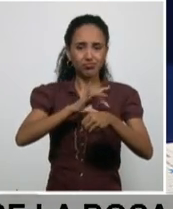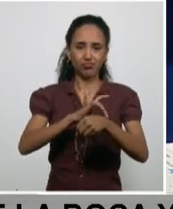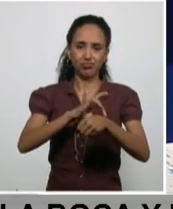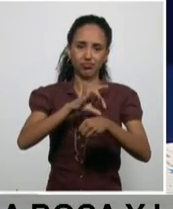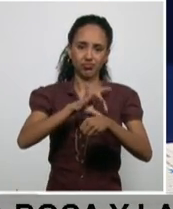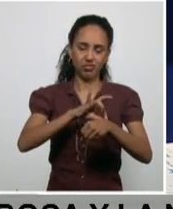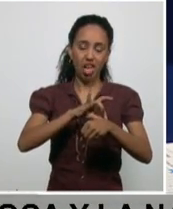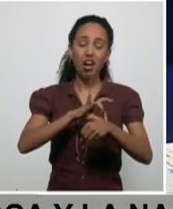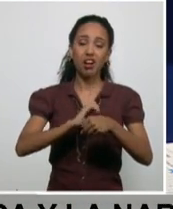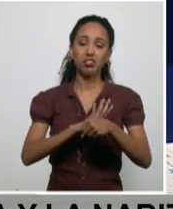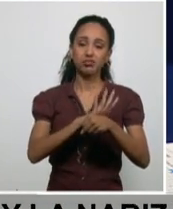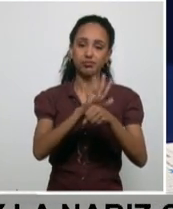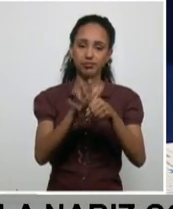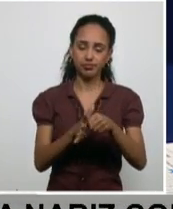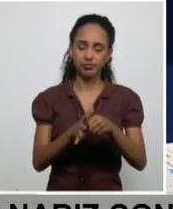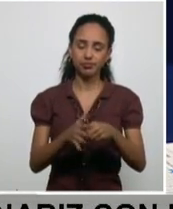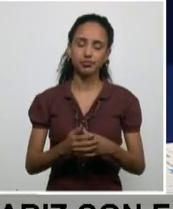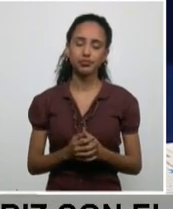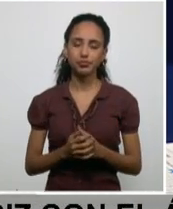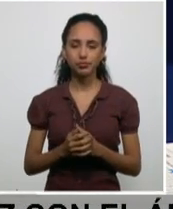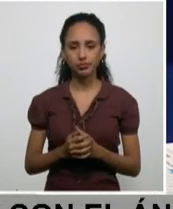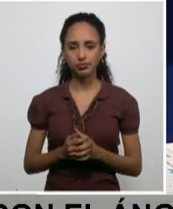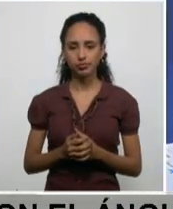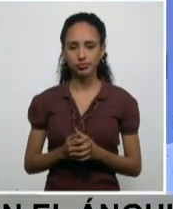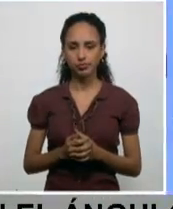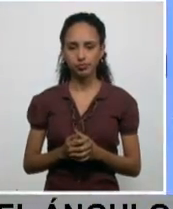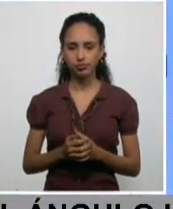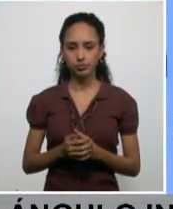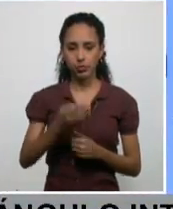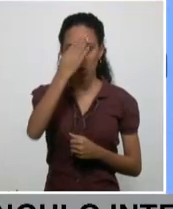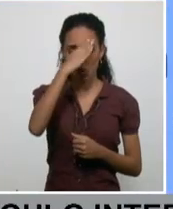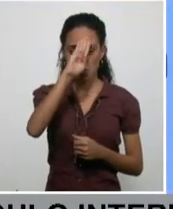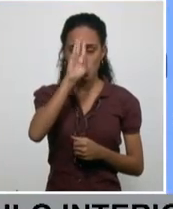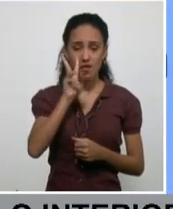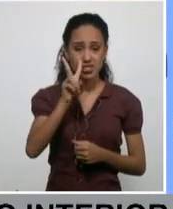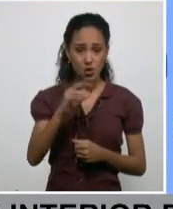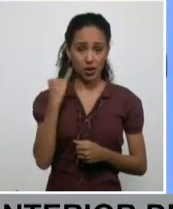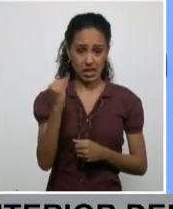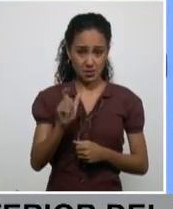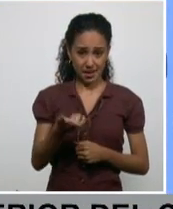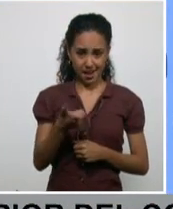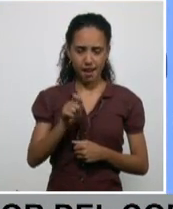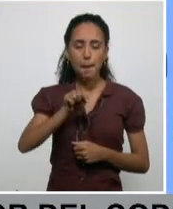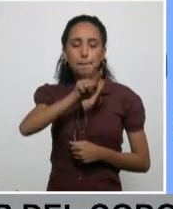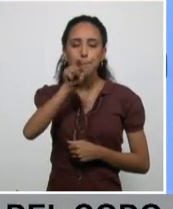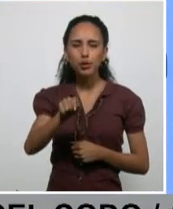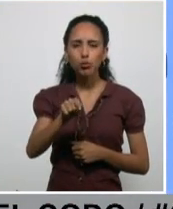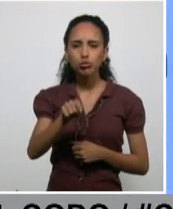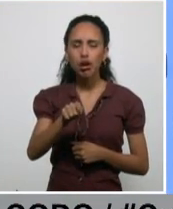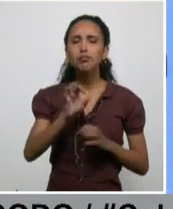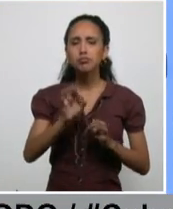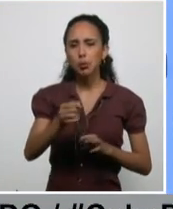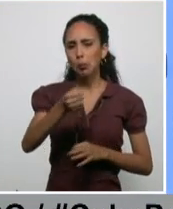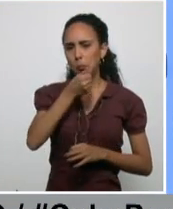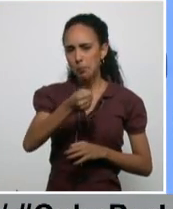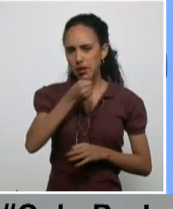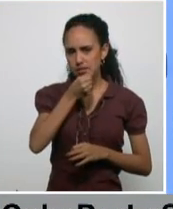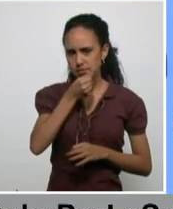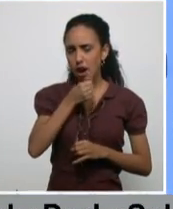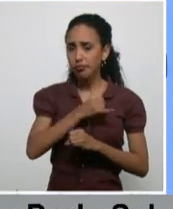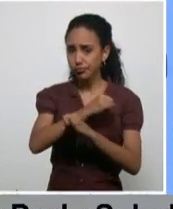esta enfermedad dentro de sus unidades. Cuba Visión Internacional pregunta: medios de prensa han dado a conocer